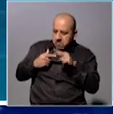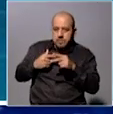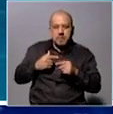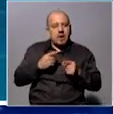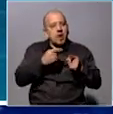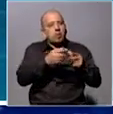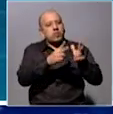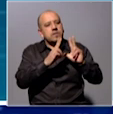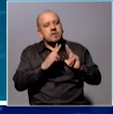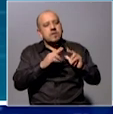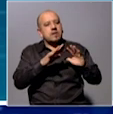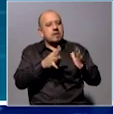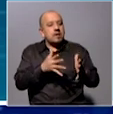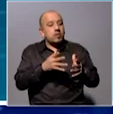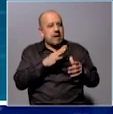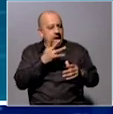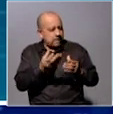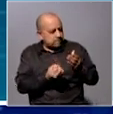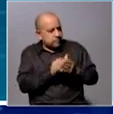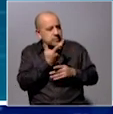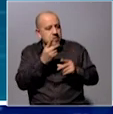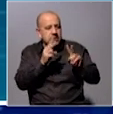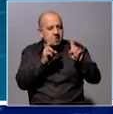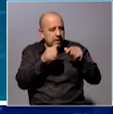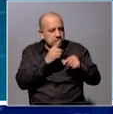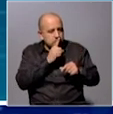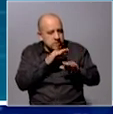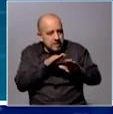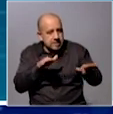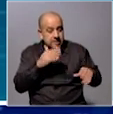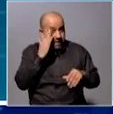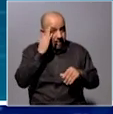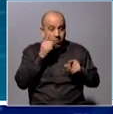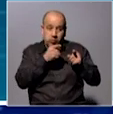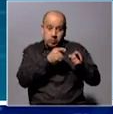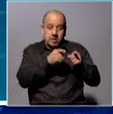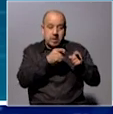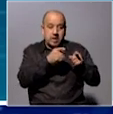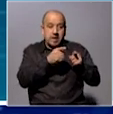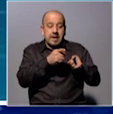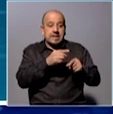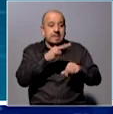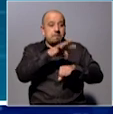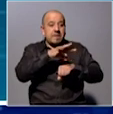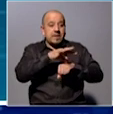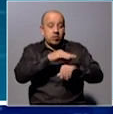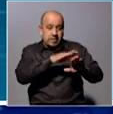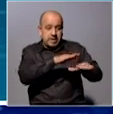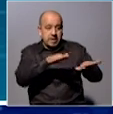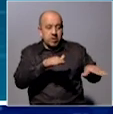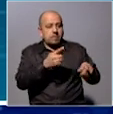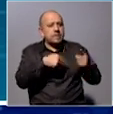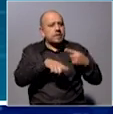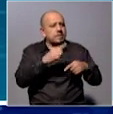Cuando recién hablaba, por ejemplo, de lo que subyace, de la atención a los silencios, sabemos que usted es pediatra, pero uno no podía dejar